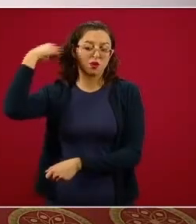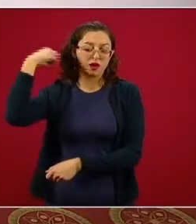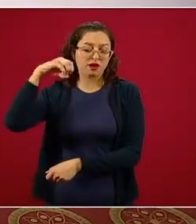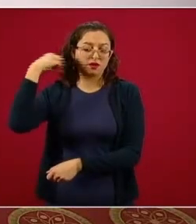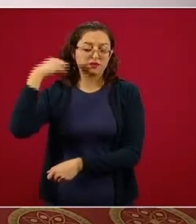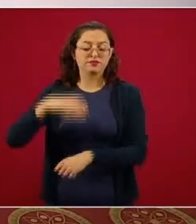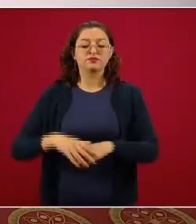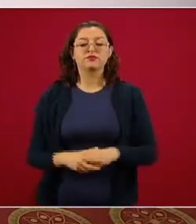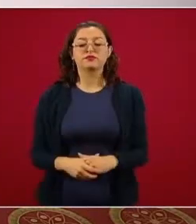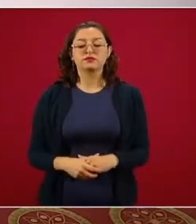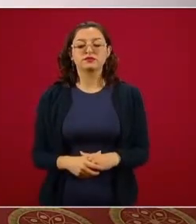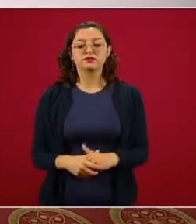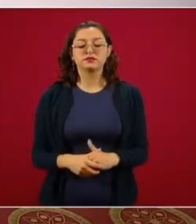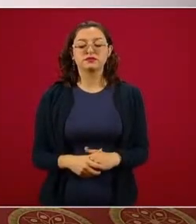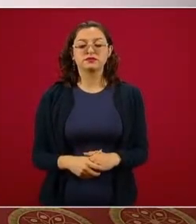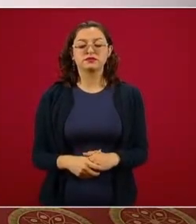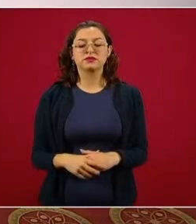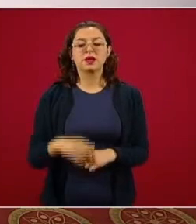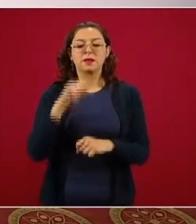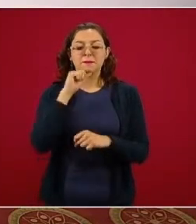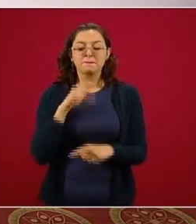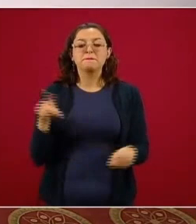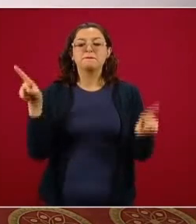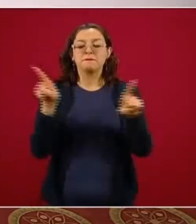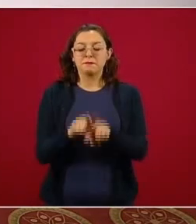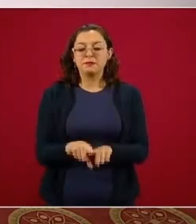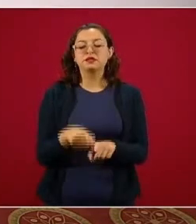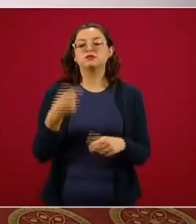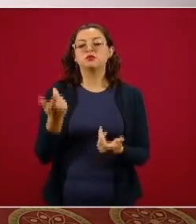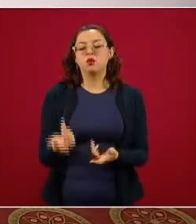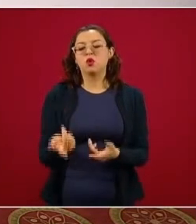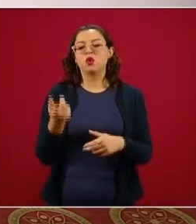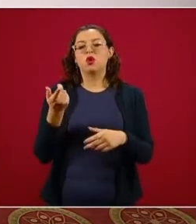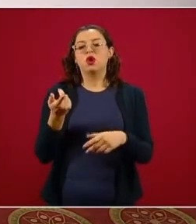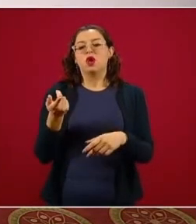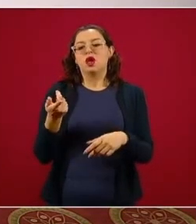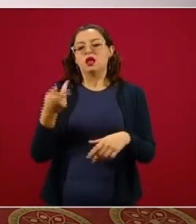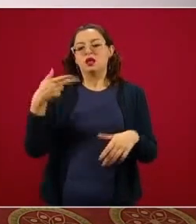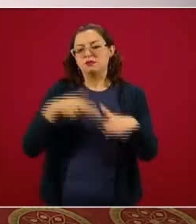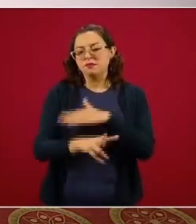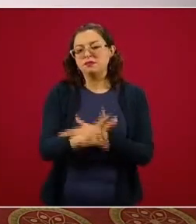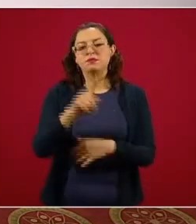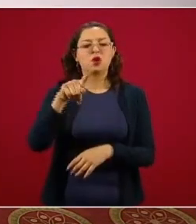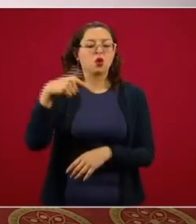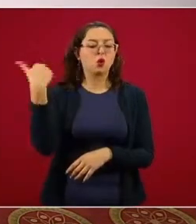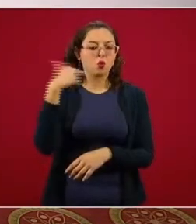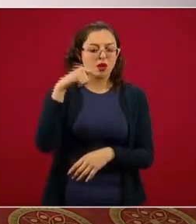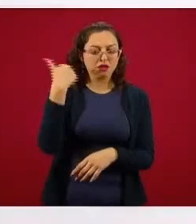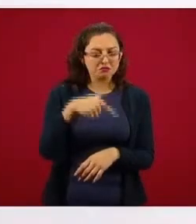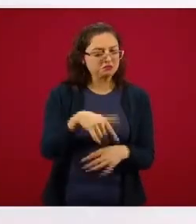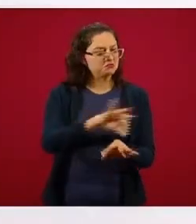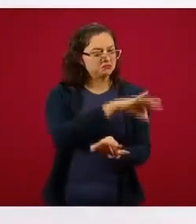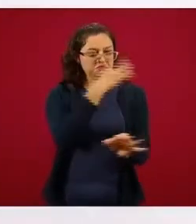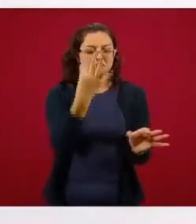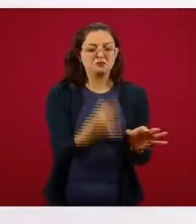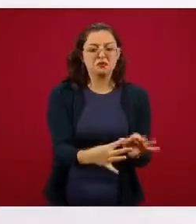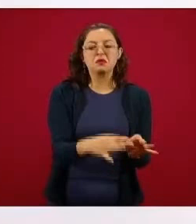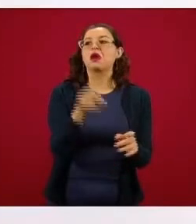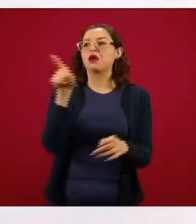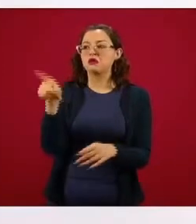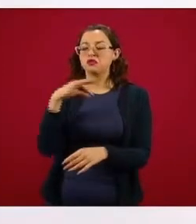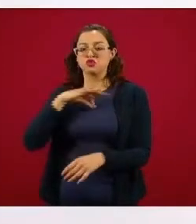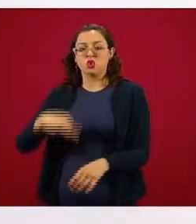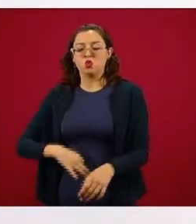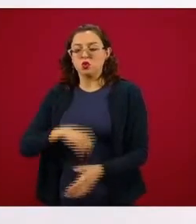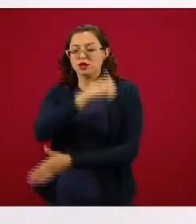Terminamos el tren urbano de Guadalajara y se continúa construyendo el de Toluca a la Ciudad